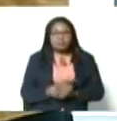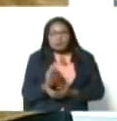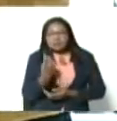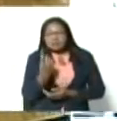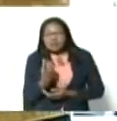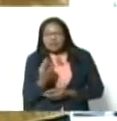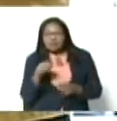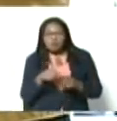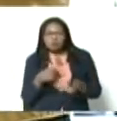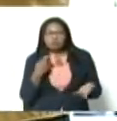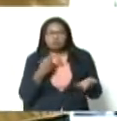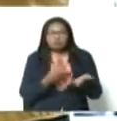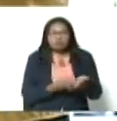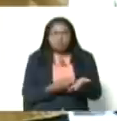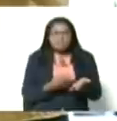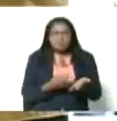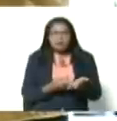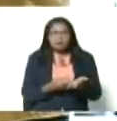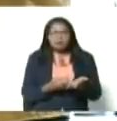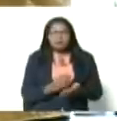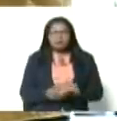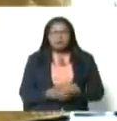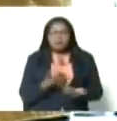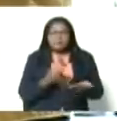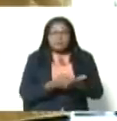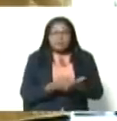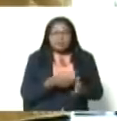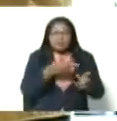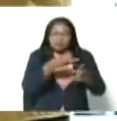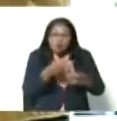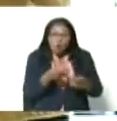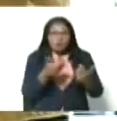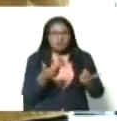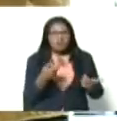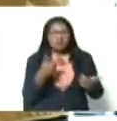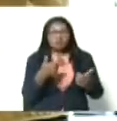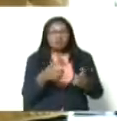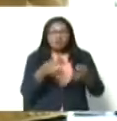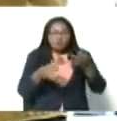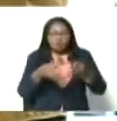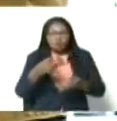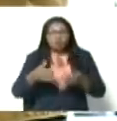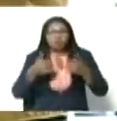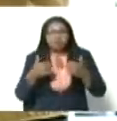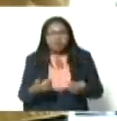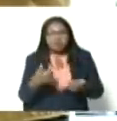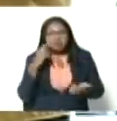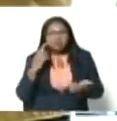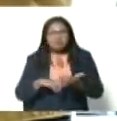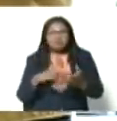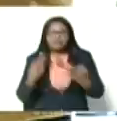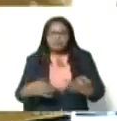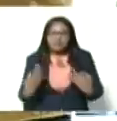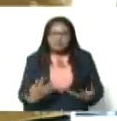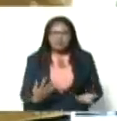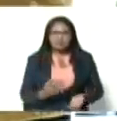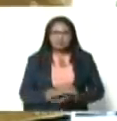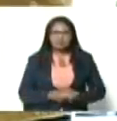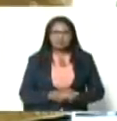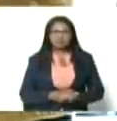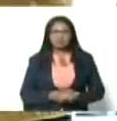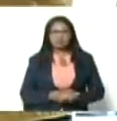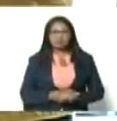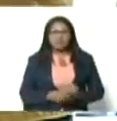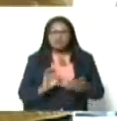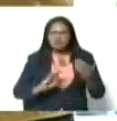que tenga un ingreso sólido, buen ingreso, que se cobre la tarifa justa, que se cobre de verdad el pasaje para